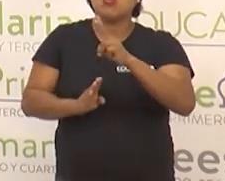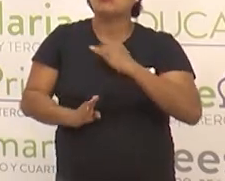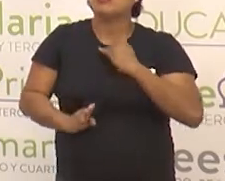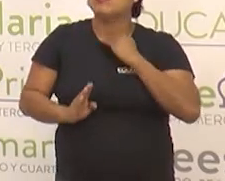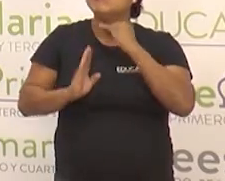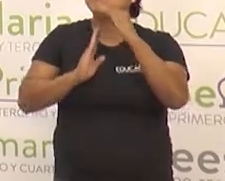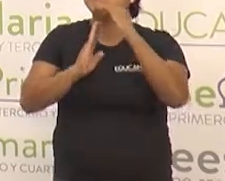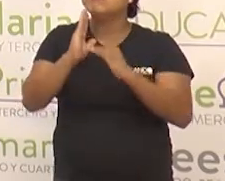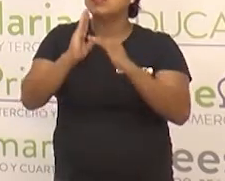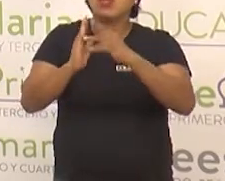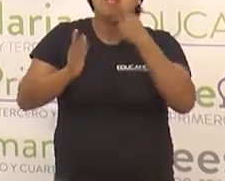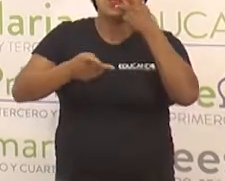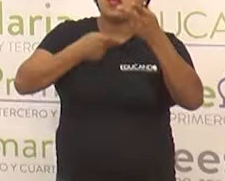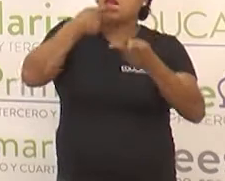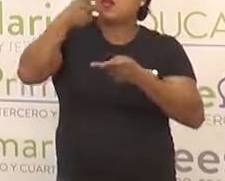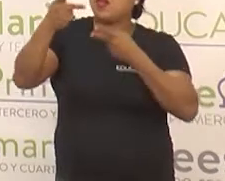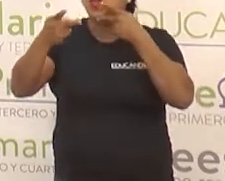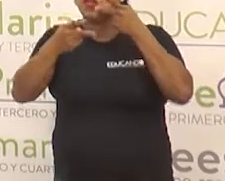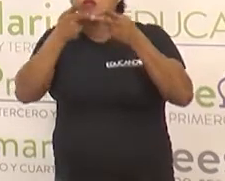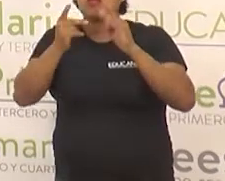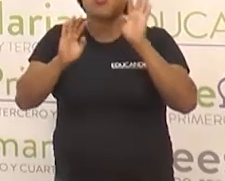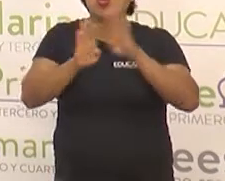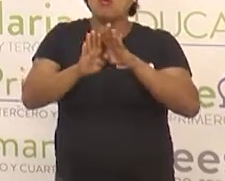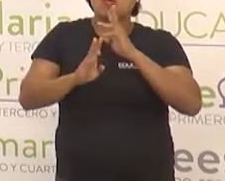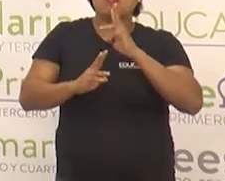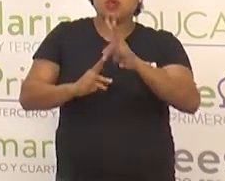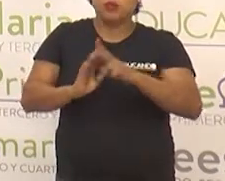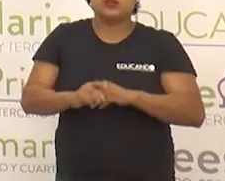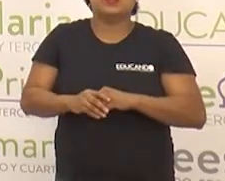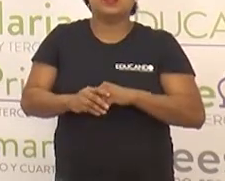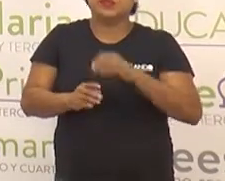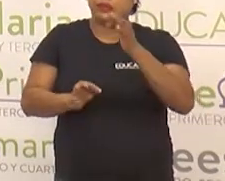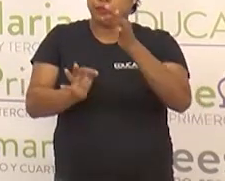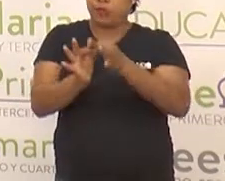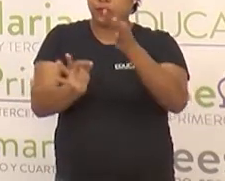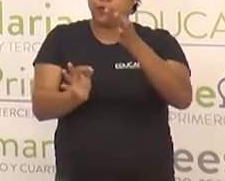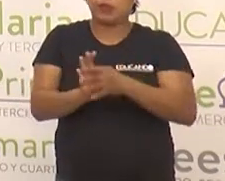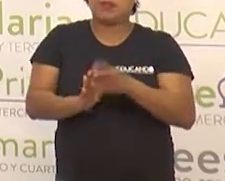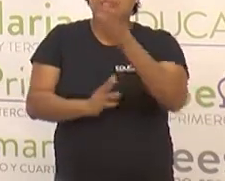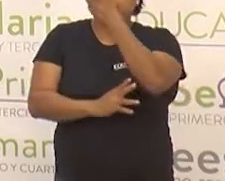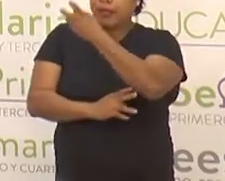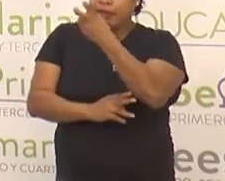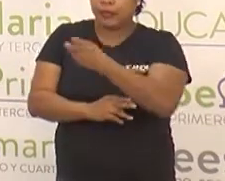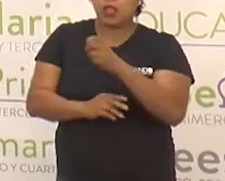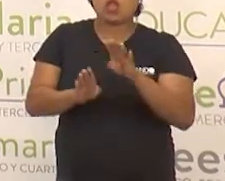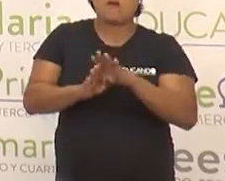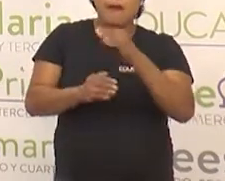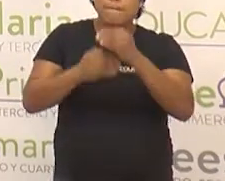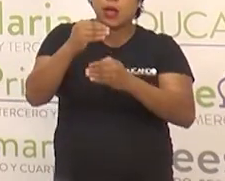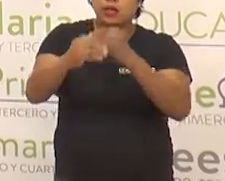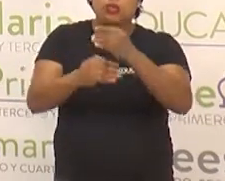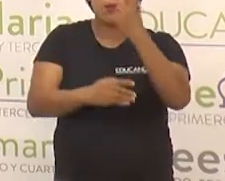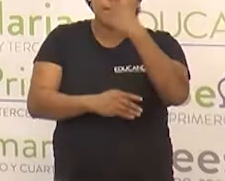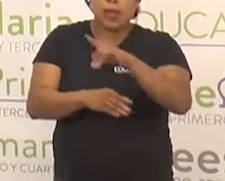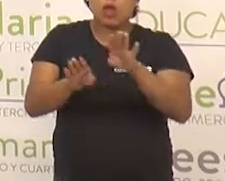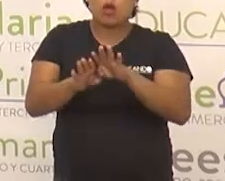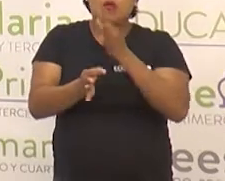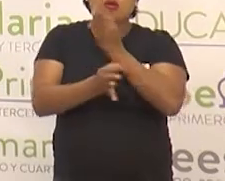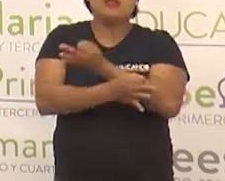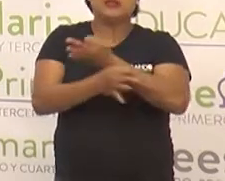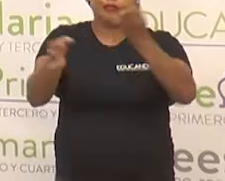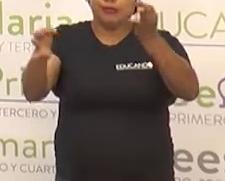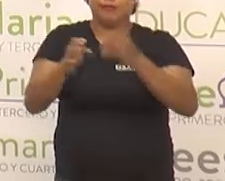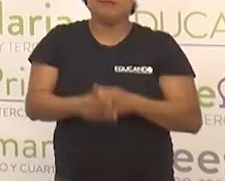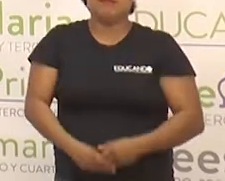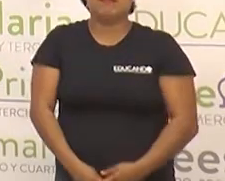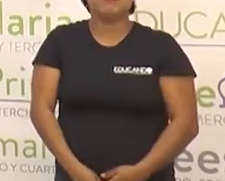de voz, la fluidez, la entonación. Perfecto, estos son algunos pasos para la